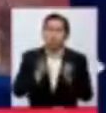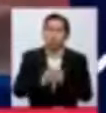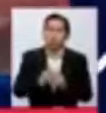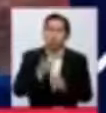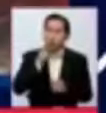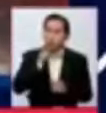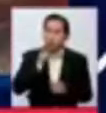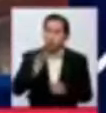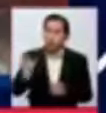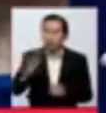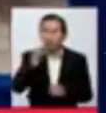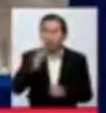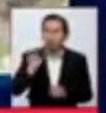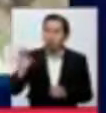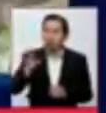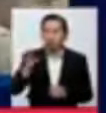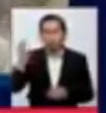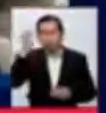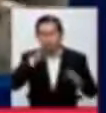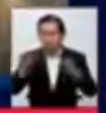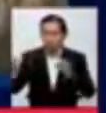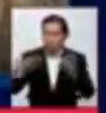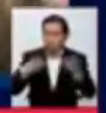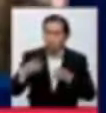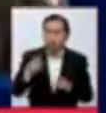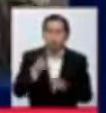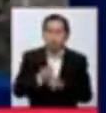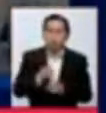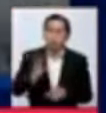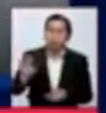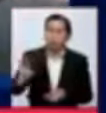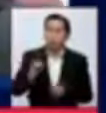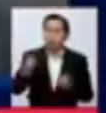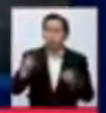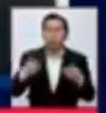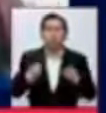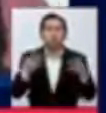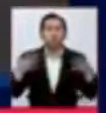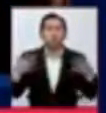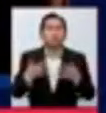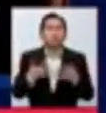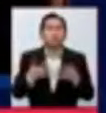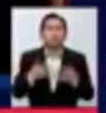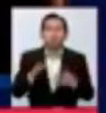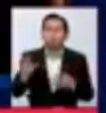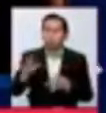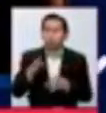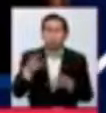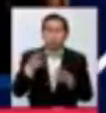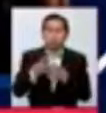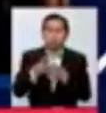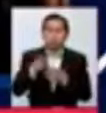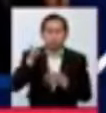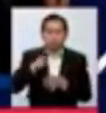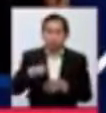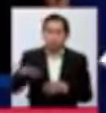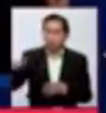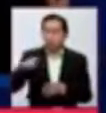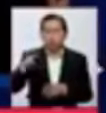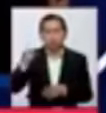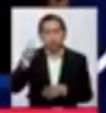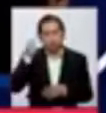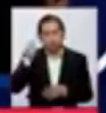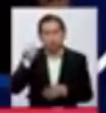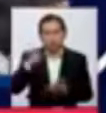con ellas, escuchar sus preocupaciones, y ellas tienen varios miedos que están en todos los centros penitenciarios y que deberían ser entendidos en